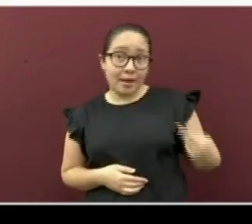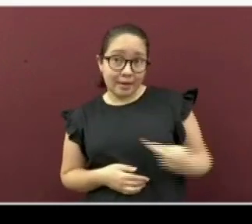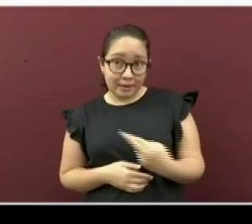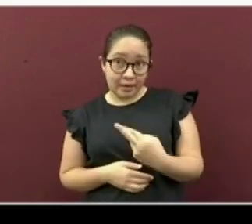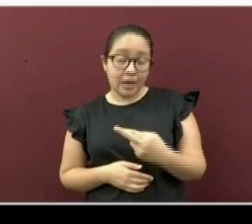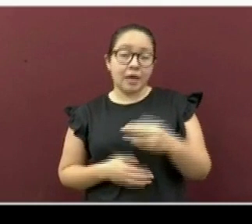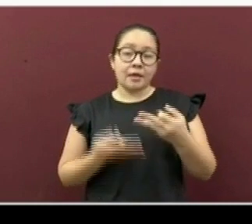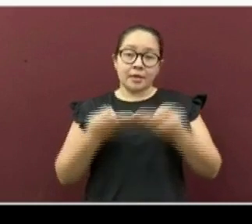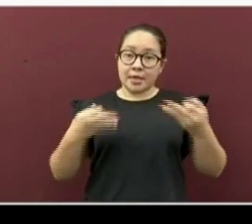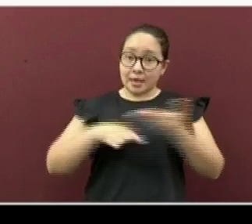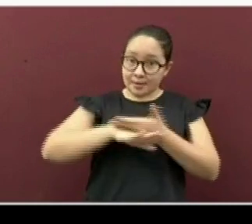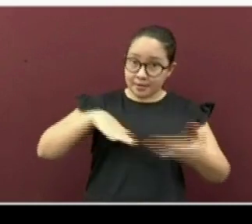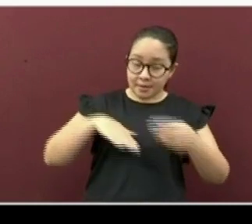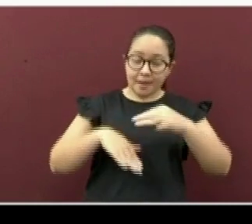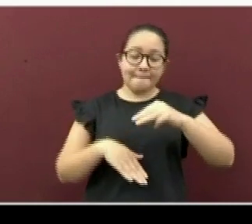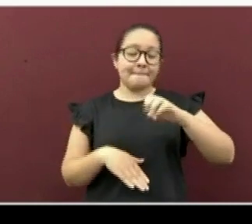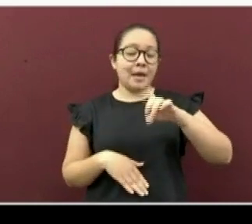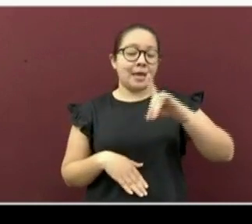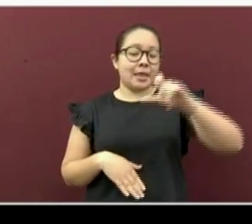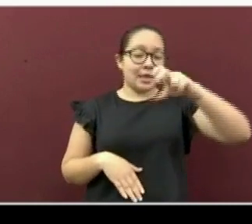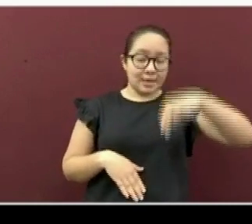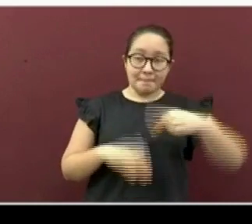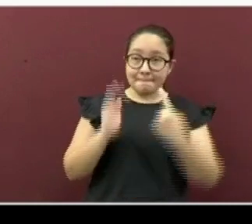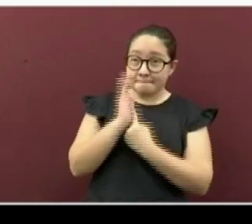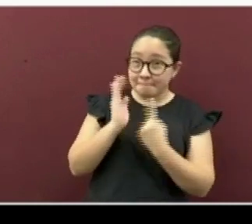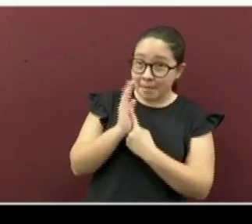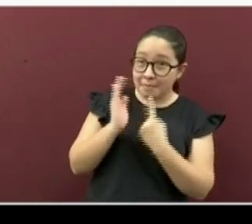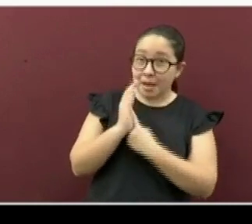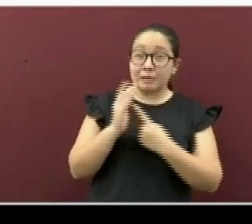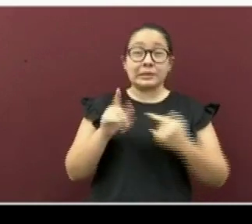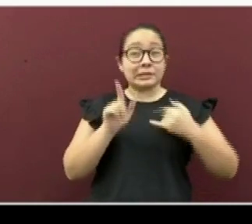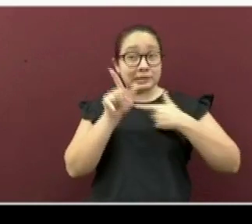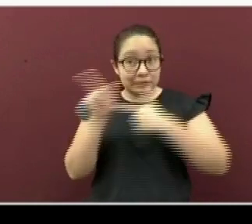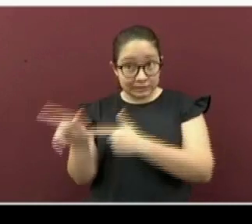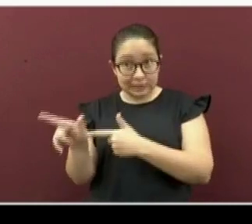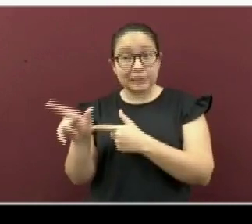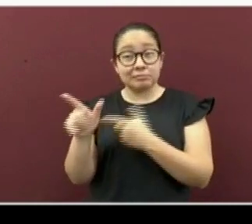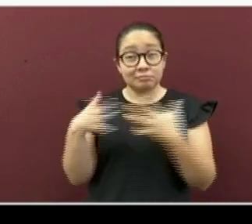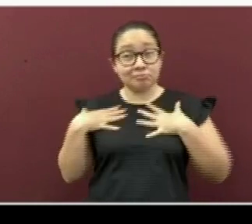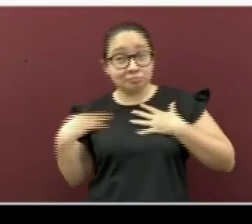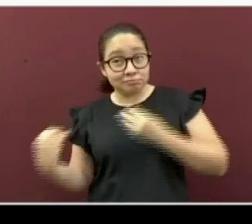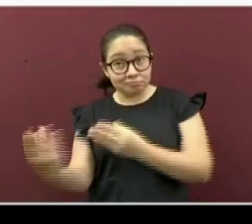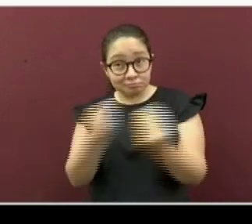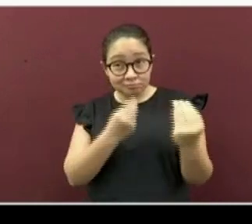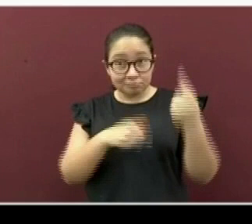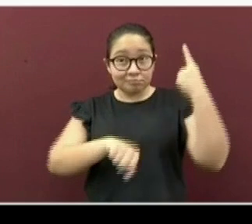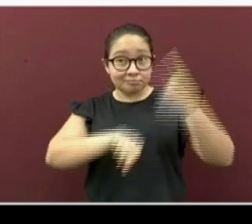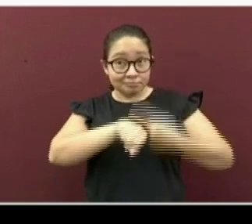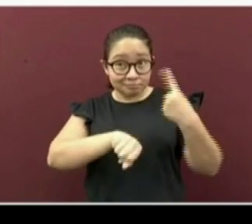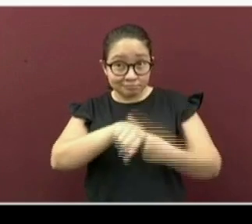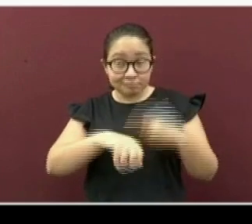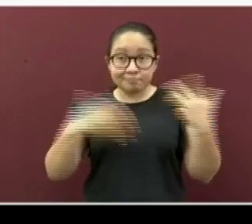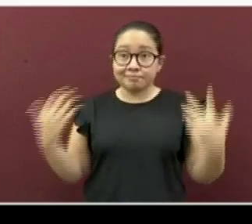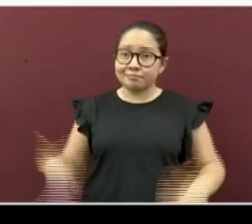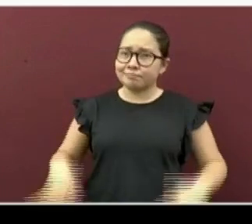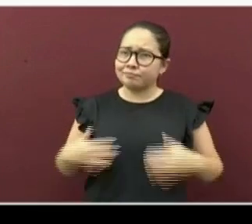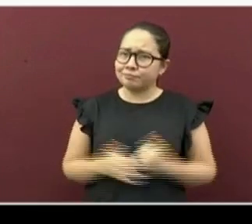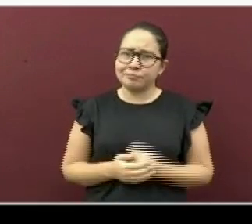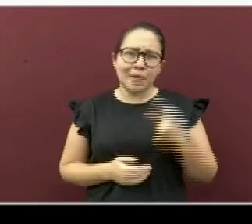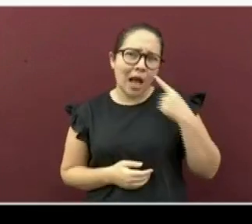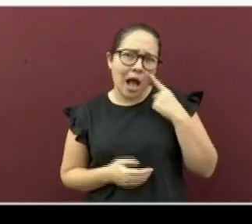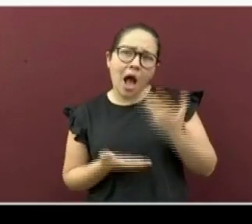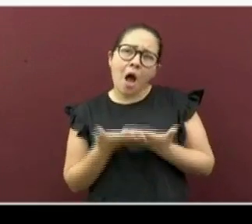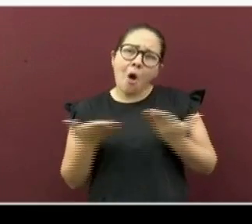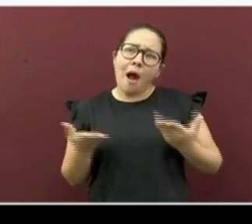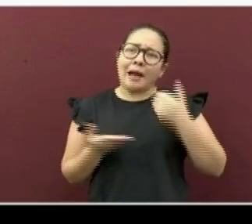Tierra Blanca, Medellín y Papantla continúan presentando casos con el padecimiento actual. En esta